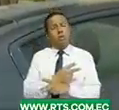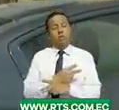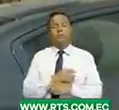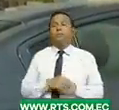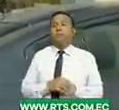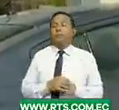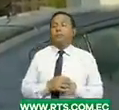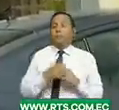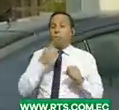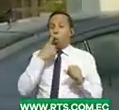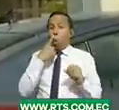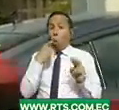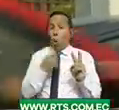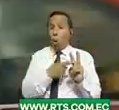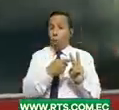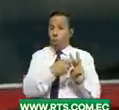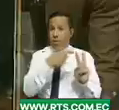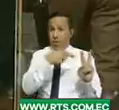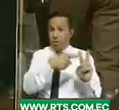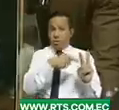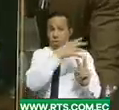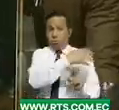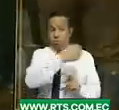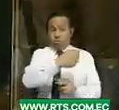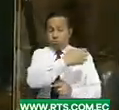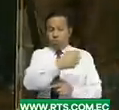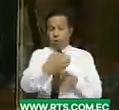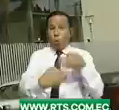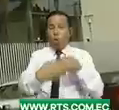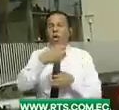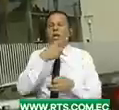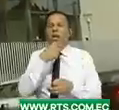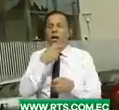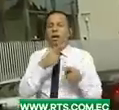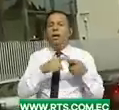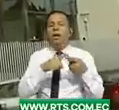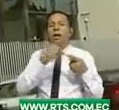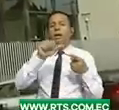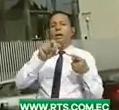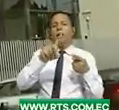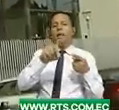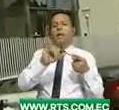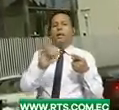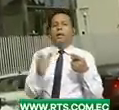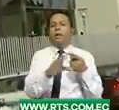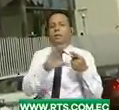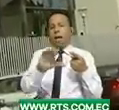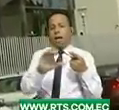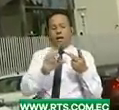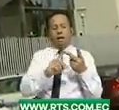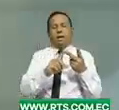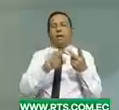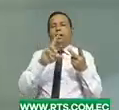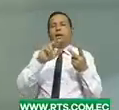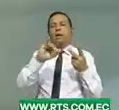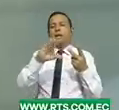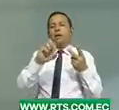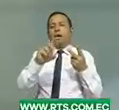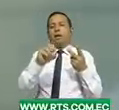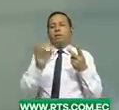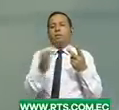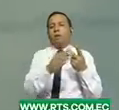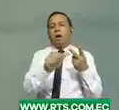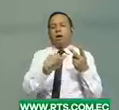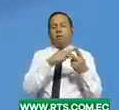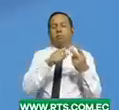ser juzgados responden a los nombres de Andy C. y Ricardo A. Serían integrantes de una